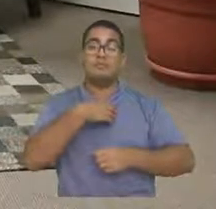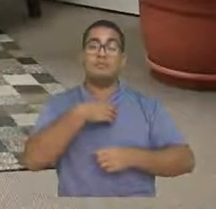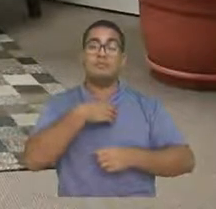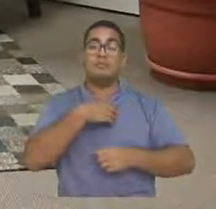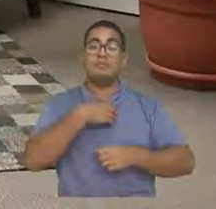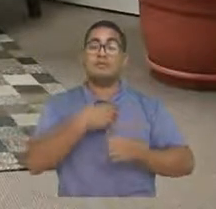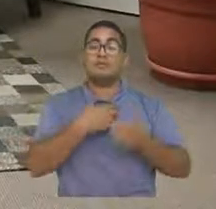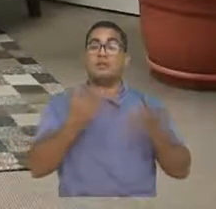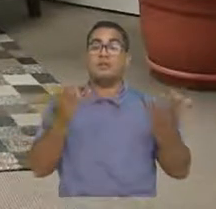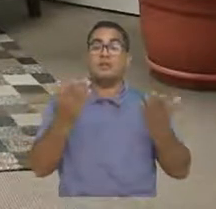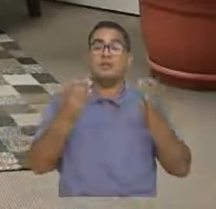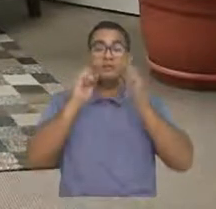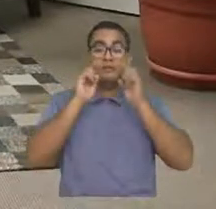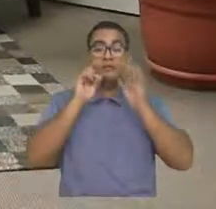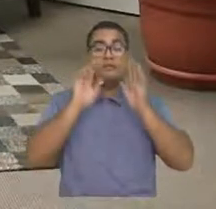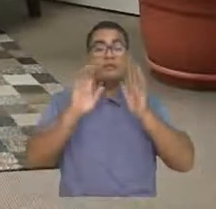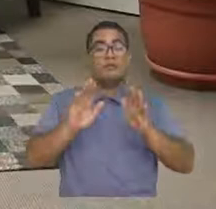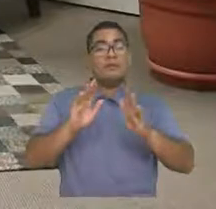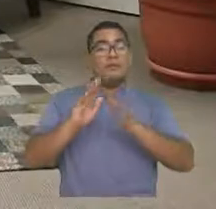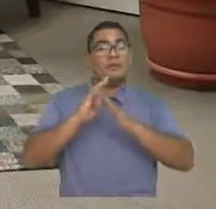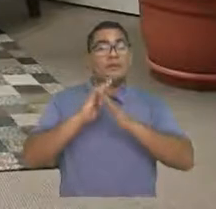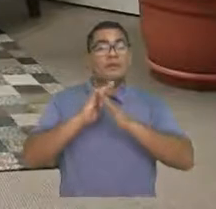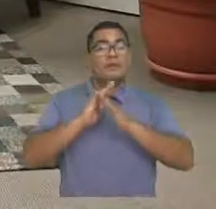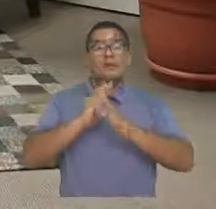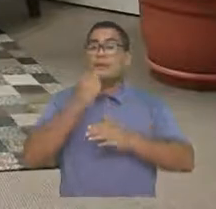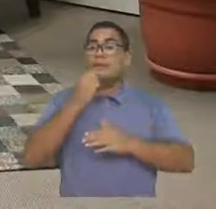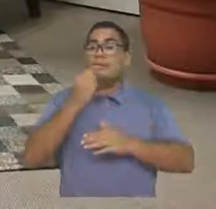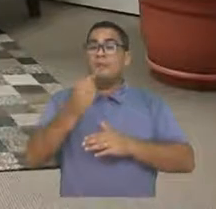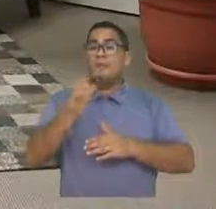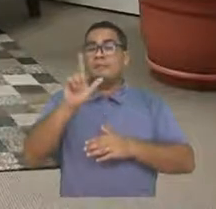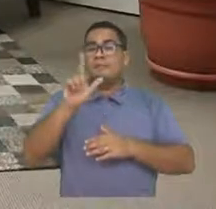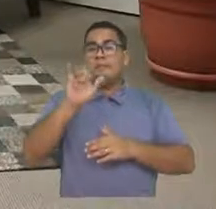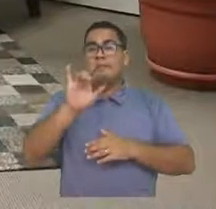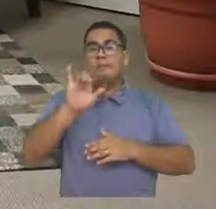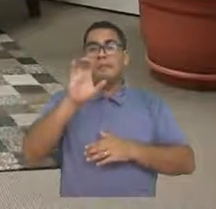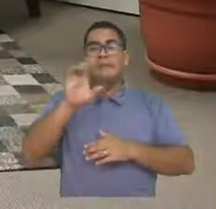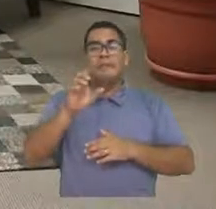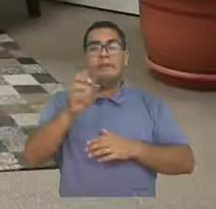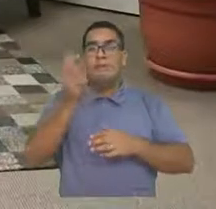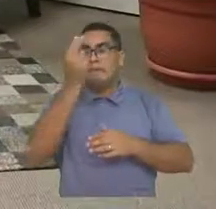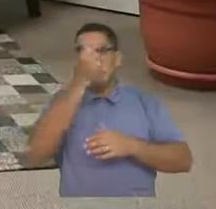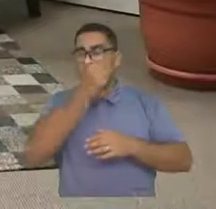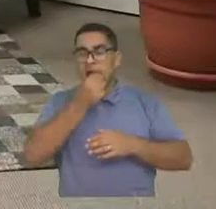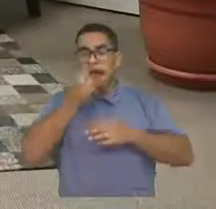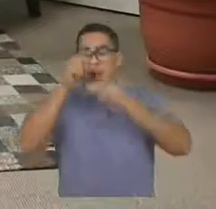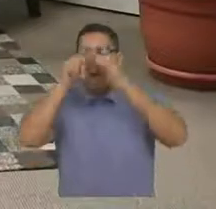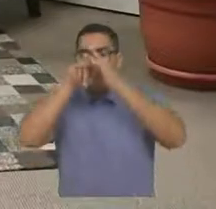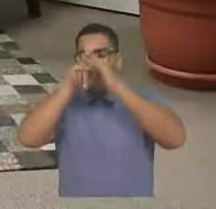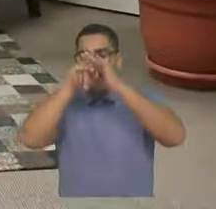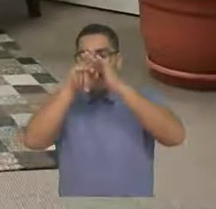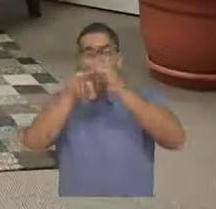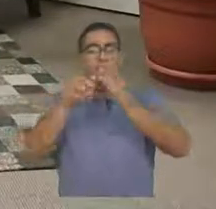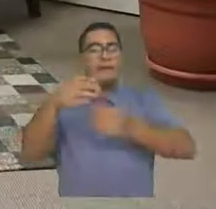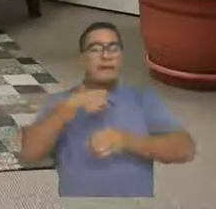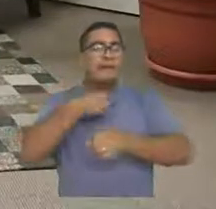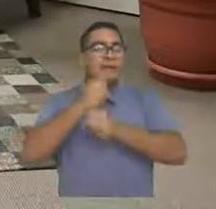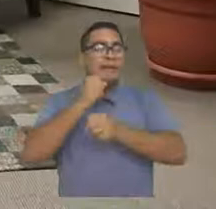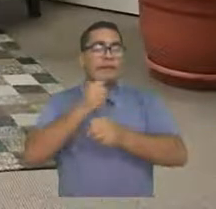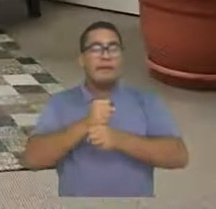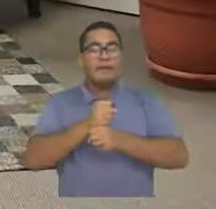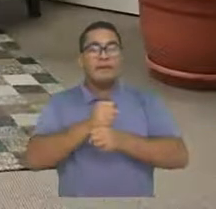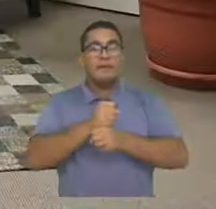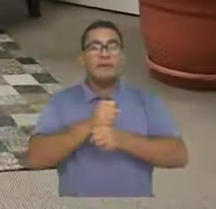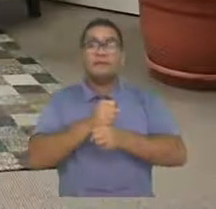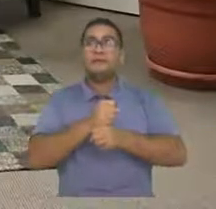prevenimos, ¿verdad? Ahora, licenciada, usted que da consulta, obviamente esa es su profesión, ese es